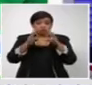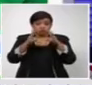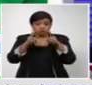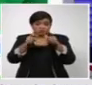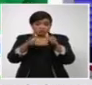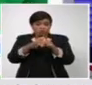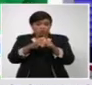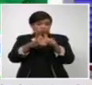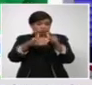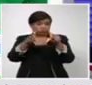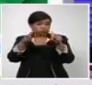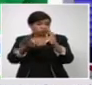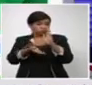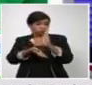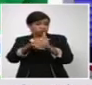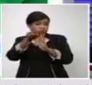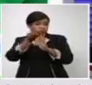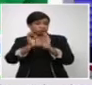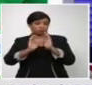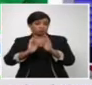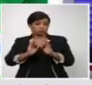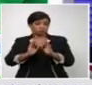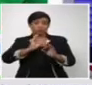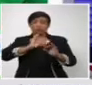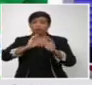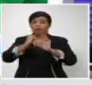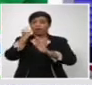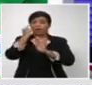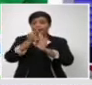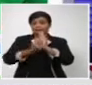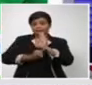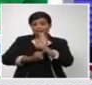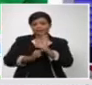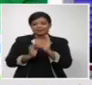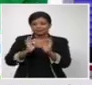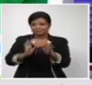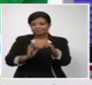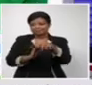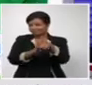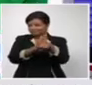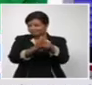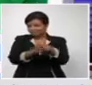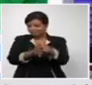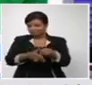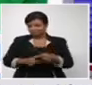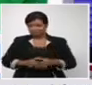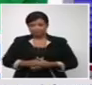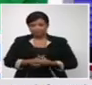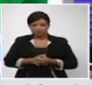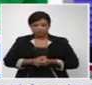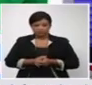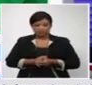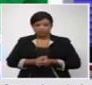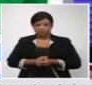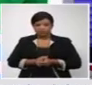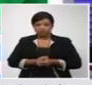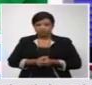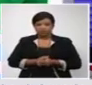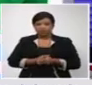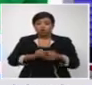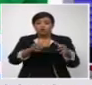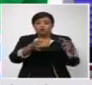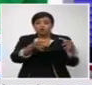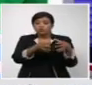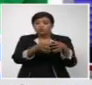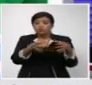elevado, en correspondencia con la característica de esta enfermedad. Por grupos de